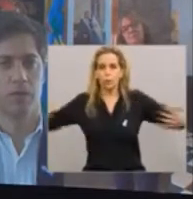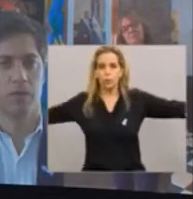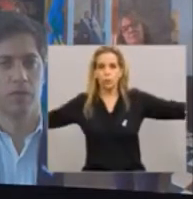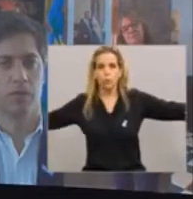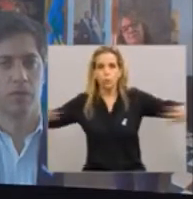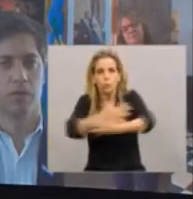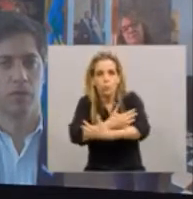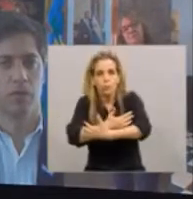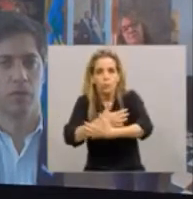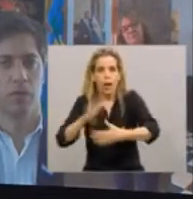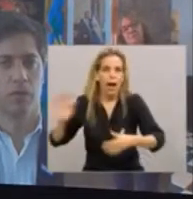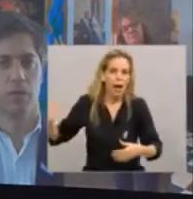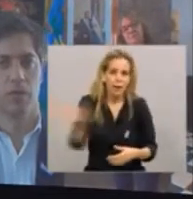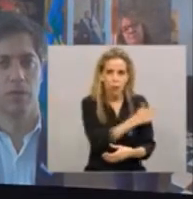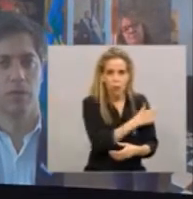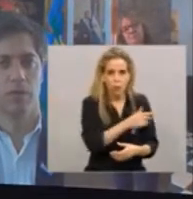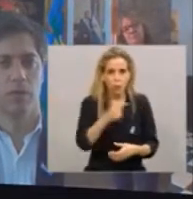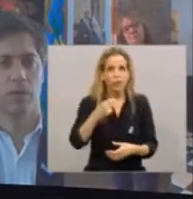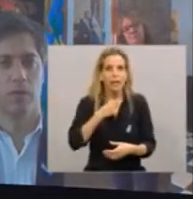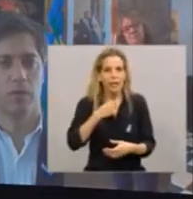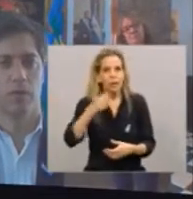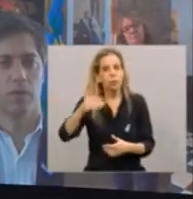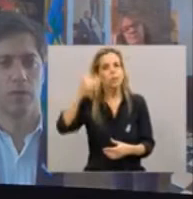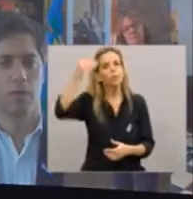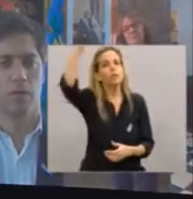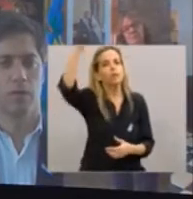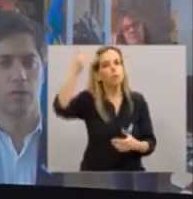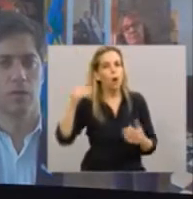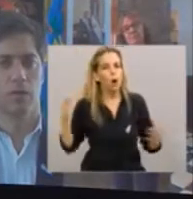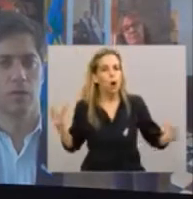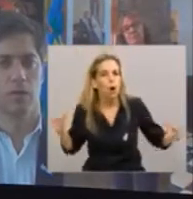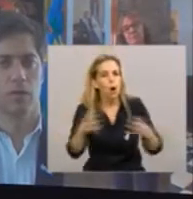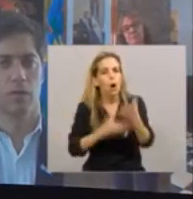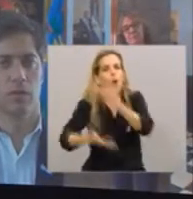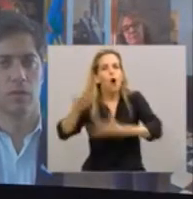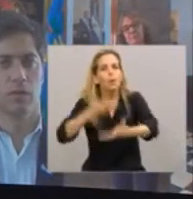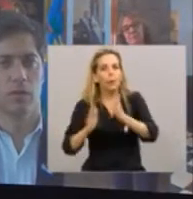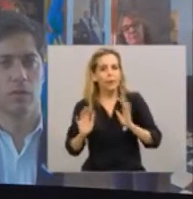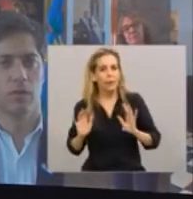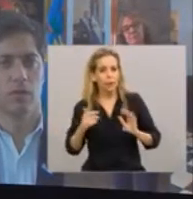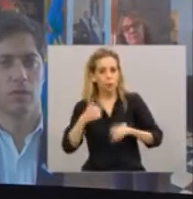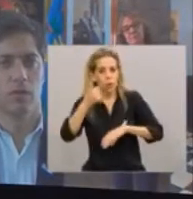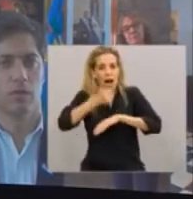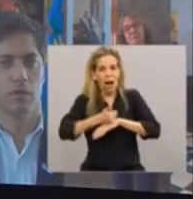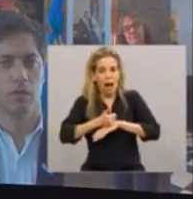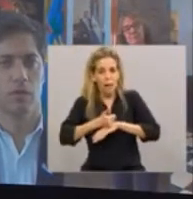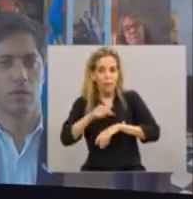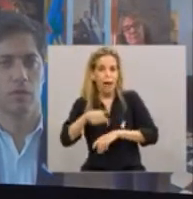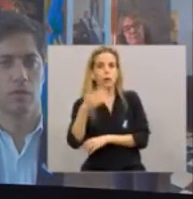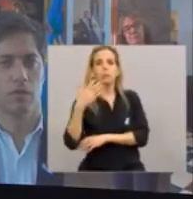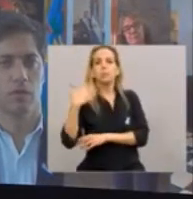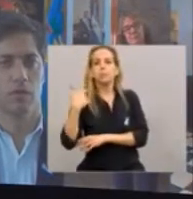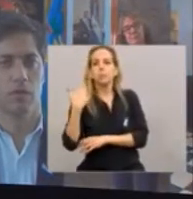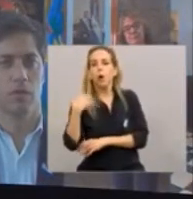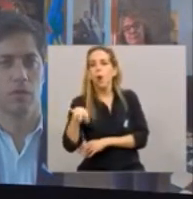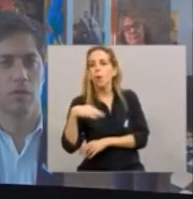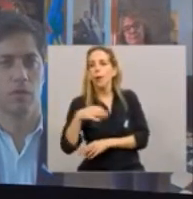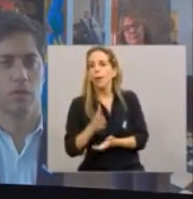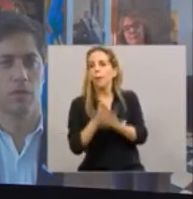en busca de ese destino común no vengo a instalar un discurso único